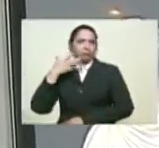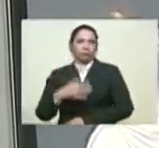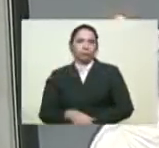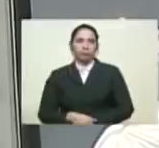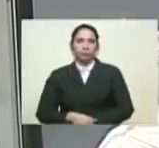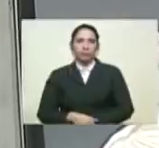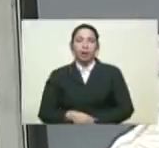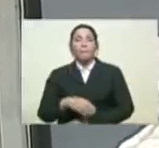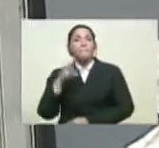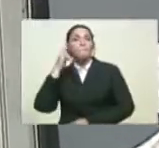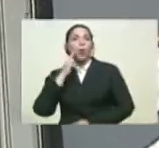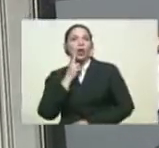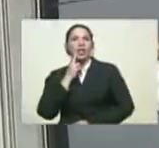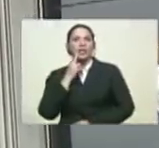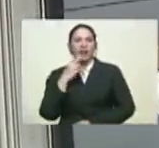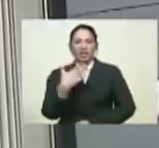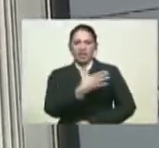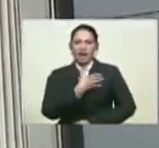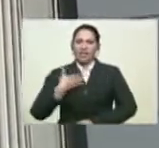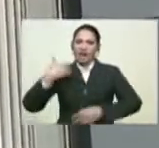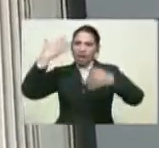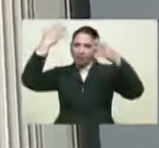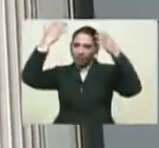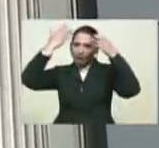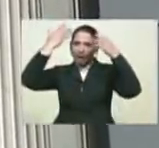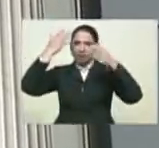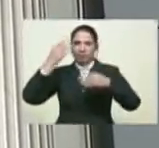quería declararse rey,